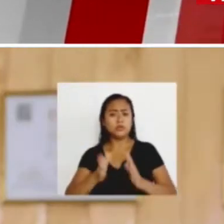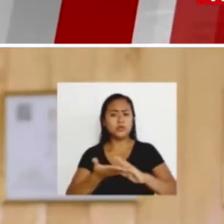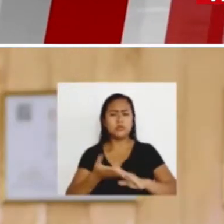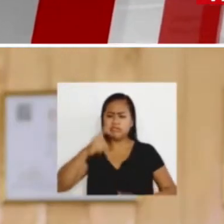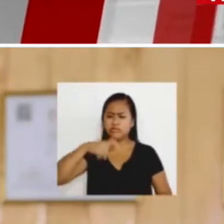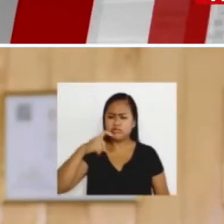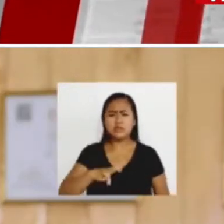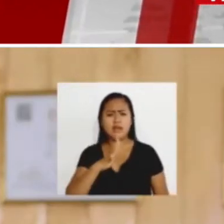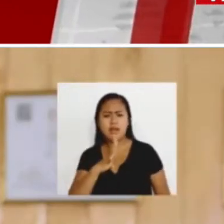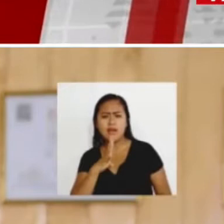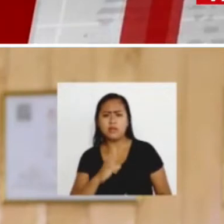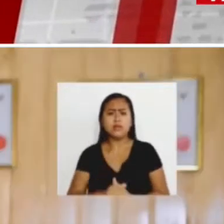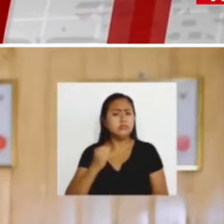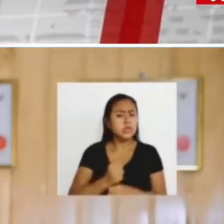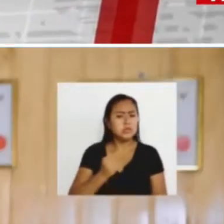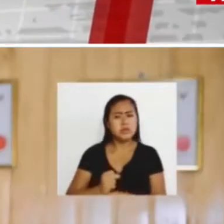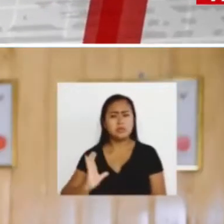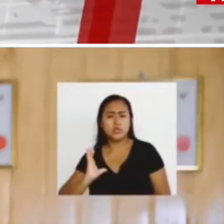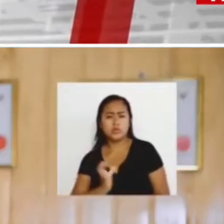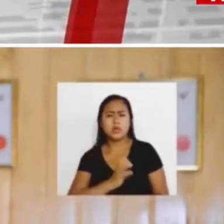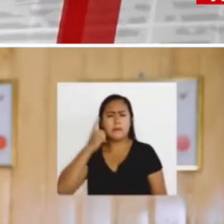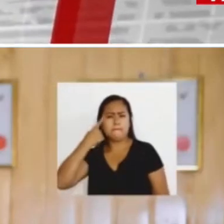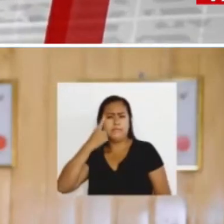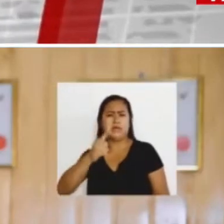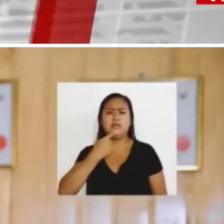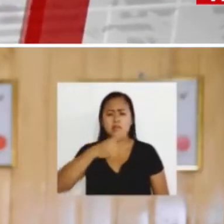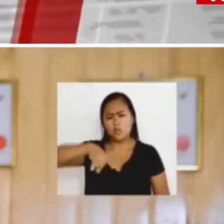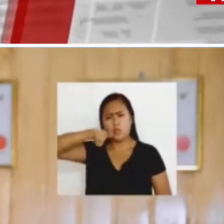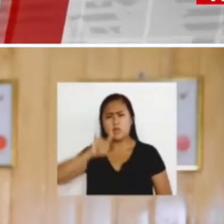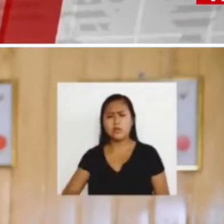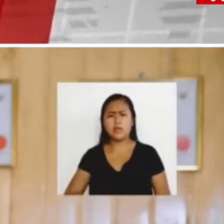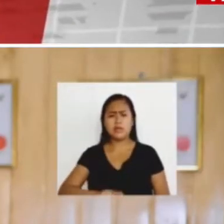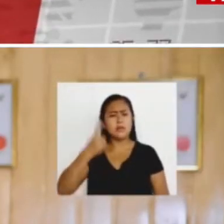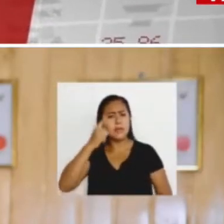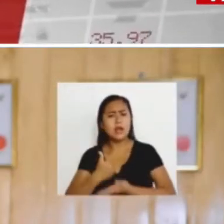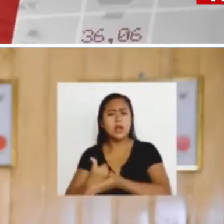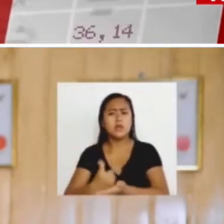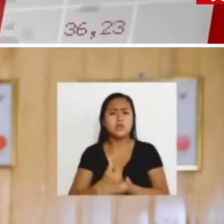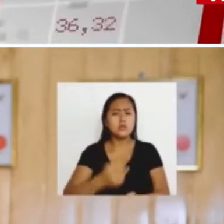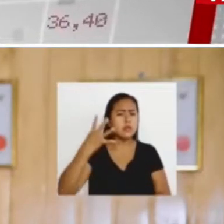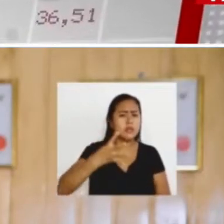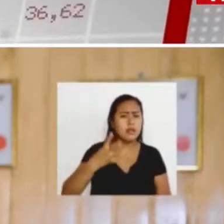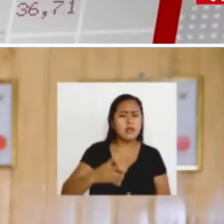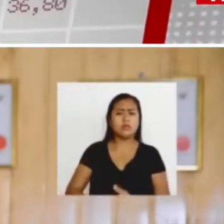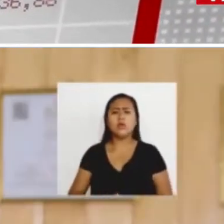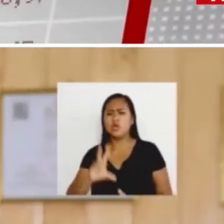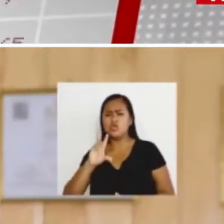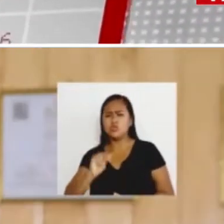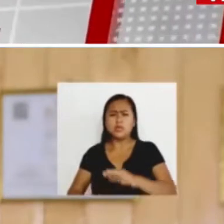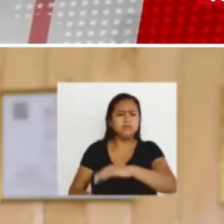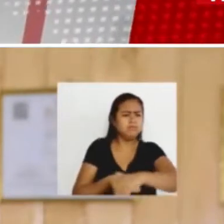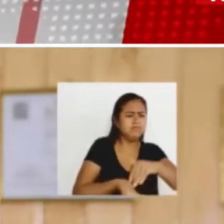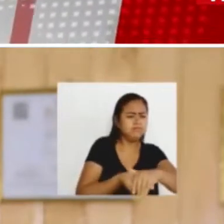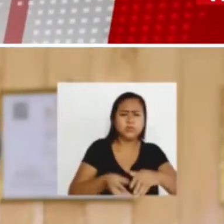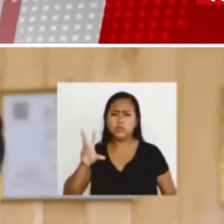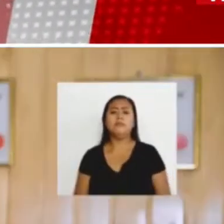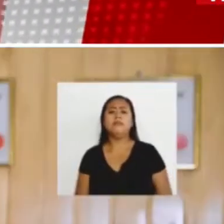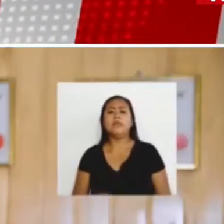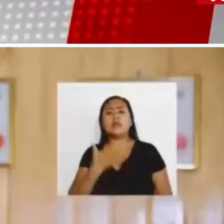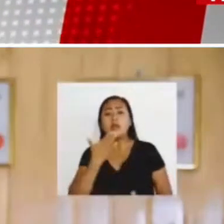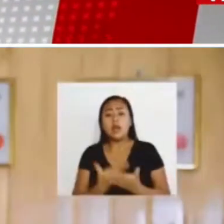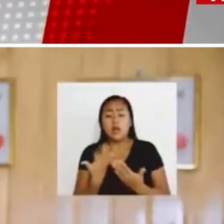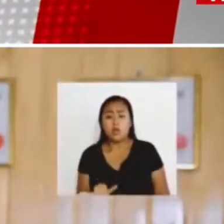va a invertir más o menos 7 mil millones de dólares, tanto en educación y salud, en mejoramiento de la infraestructura educativa y el mejoramiento de la